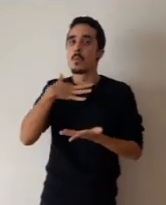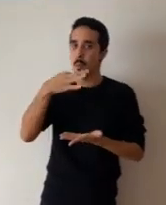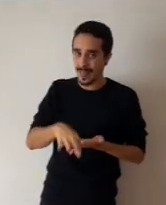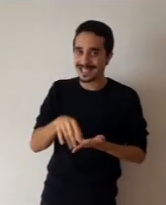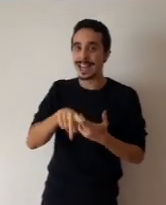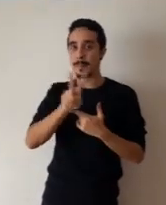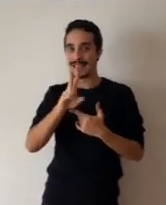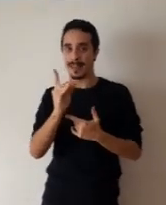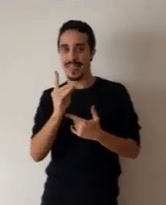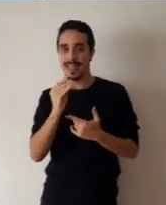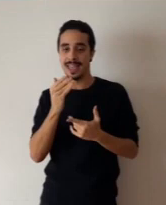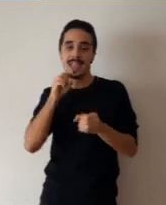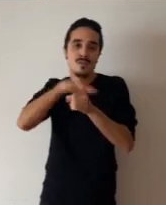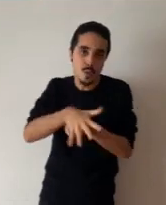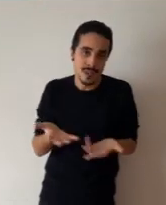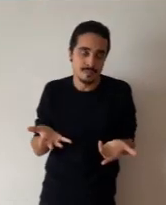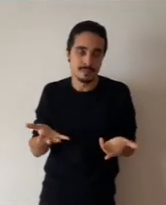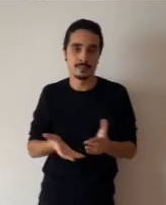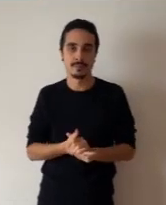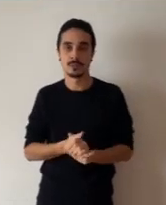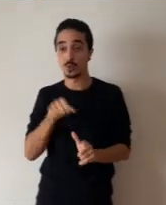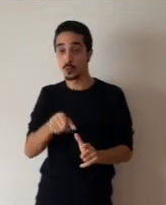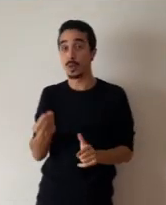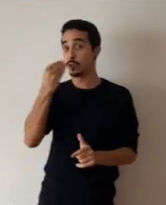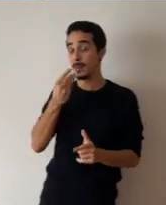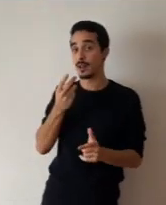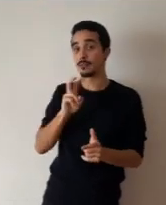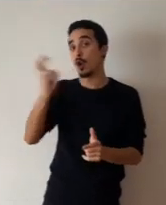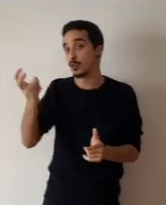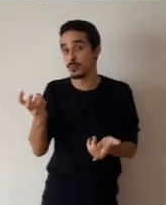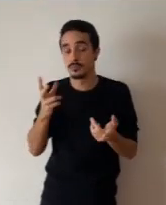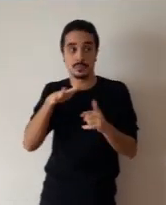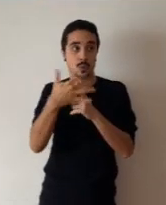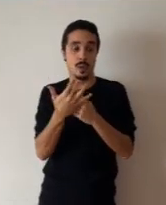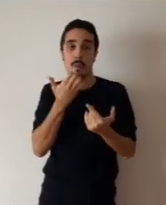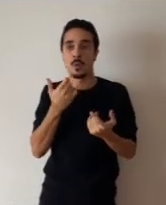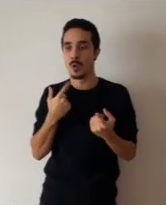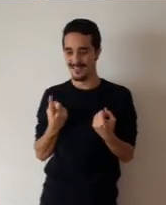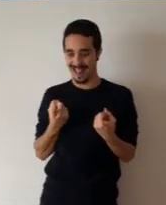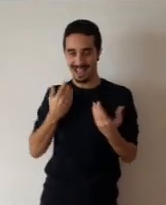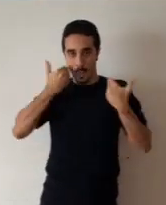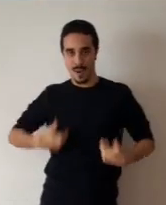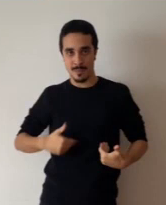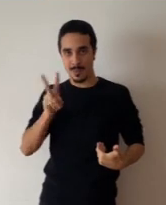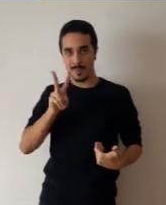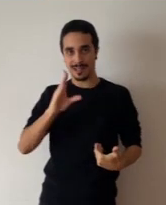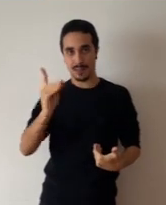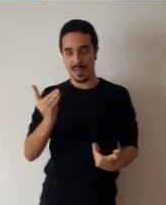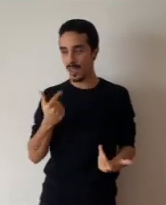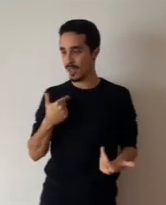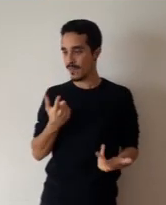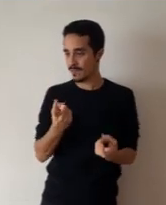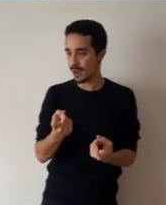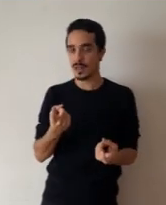puede tener algo que ver la vitamina D. Como ya la vas a tomar por otras razones, si la puedes tomar por otras razones, si tienes un déficit de vitamina D,